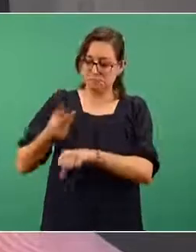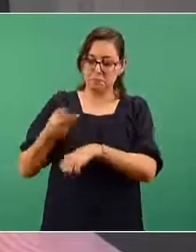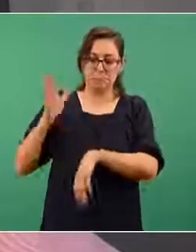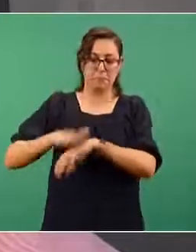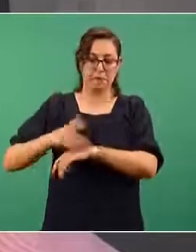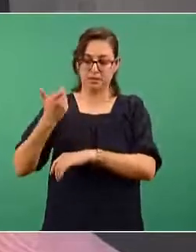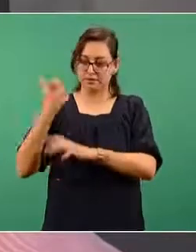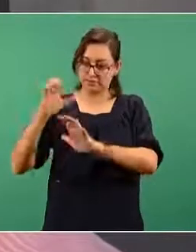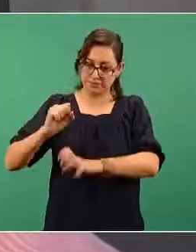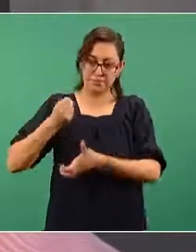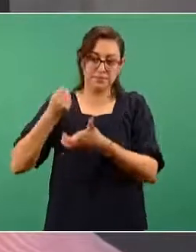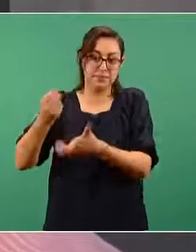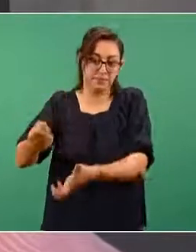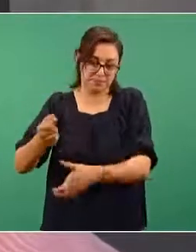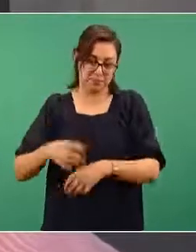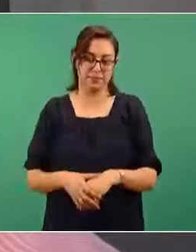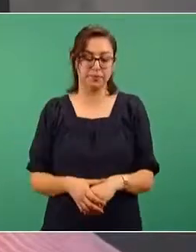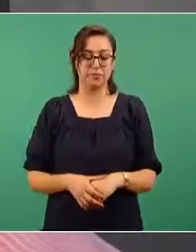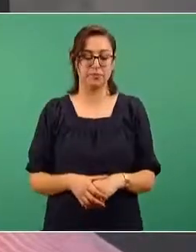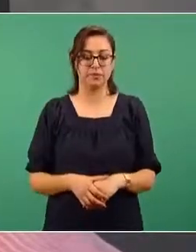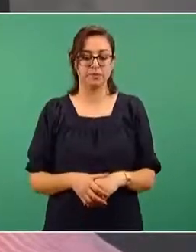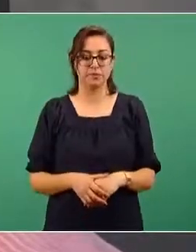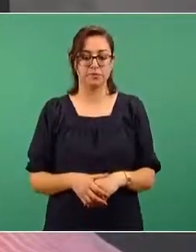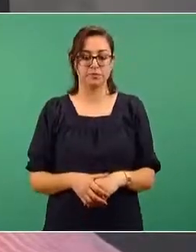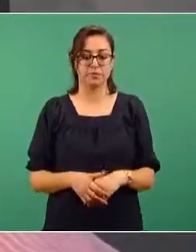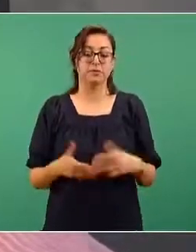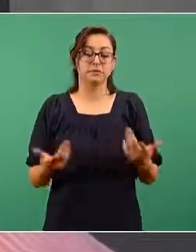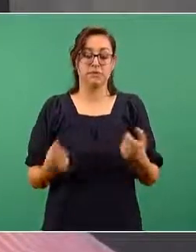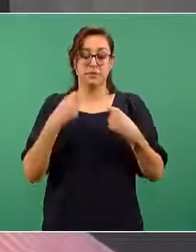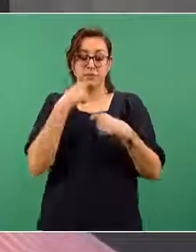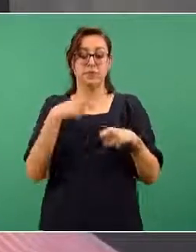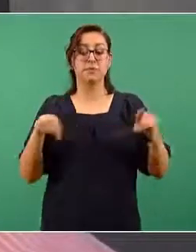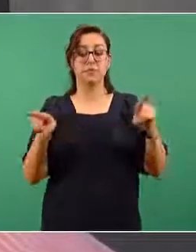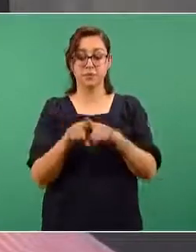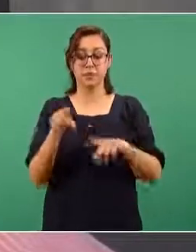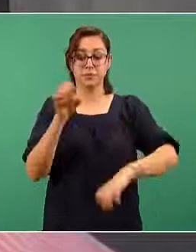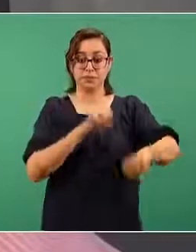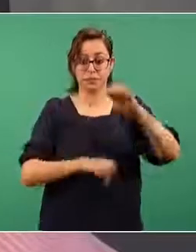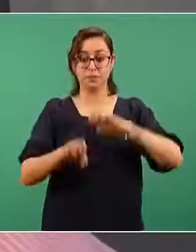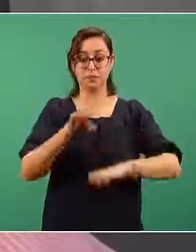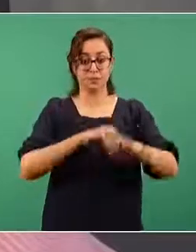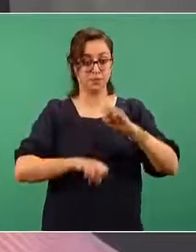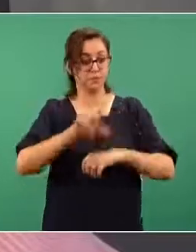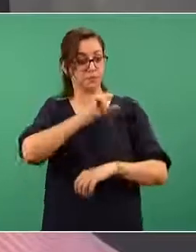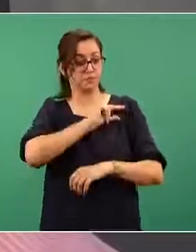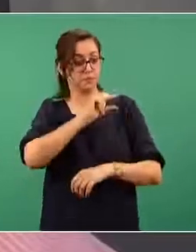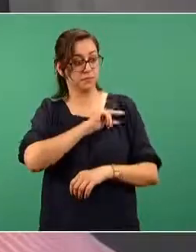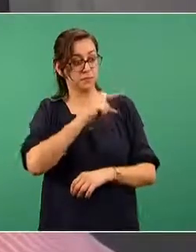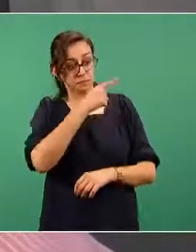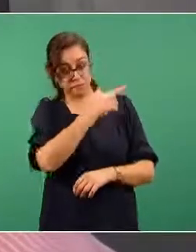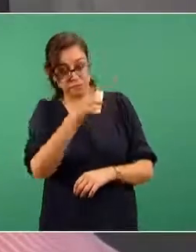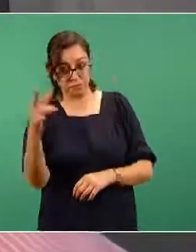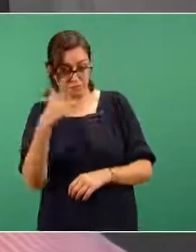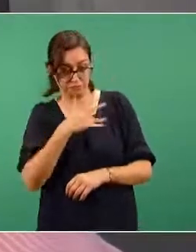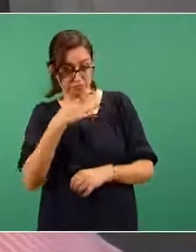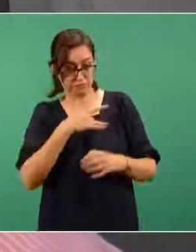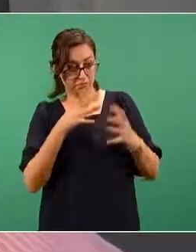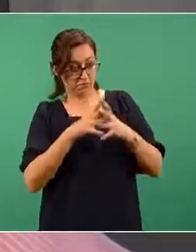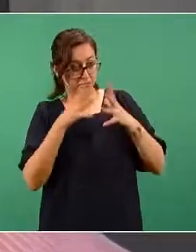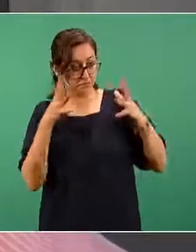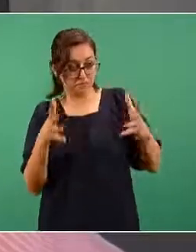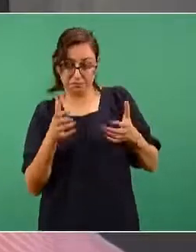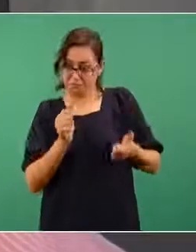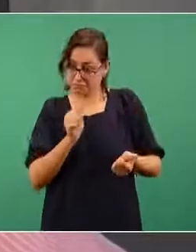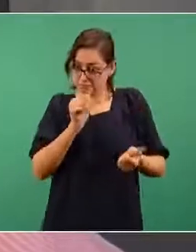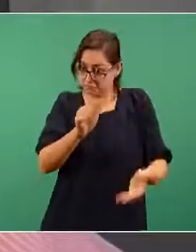desde luego siempre será muy alentador que la iniciativa privada muestre su generosidad y su capacidad